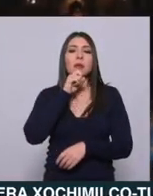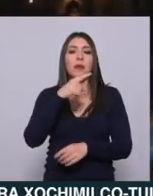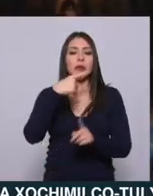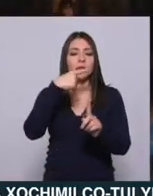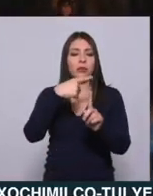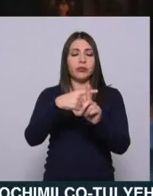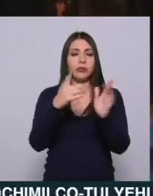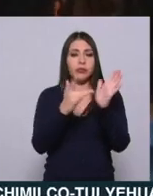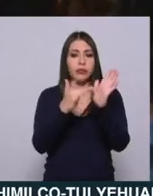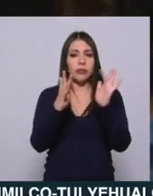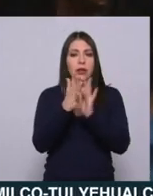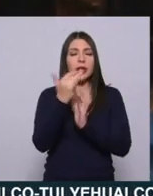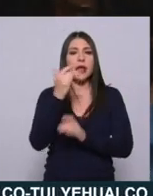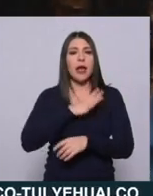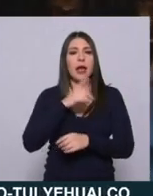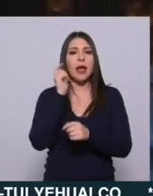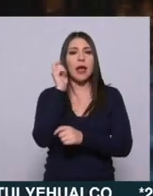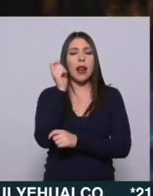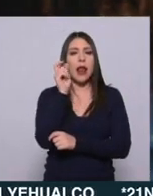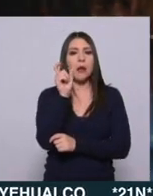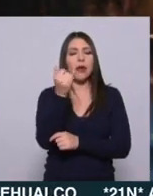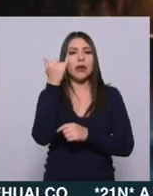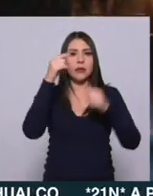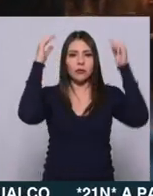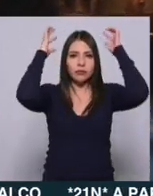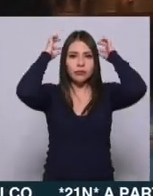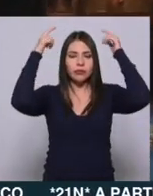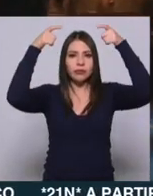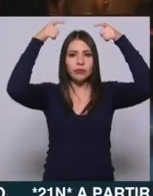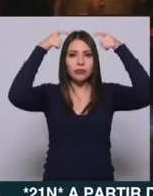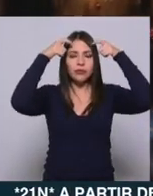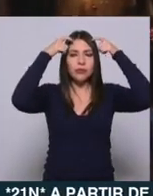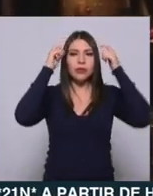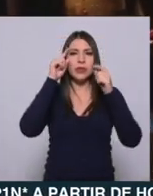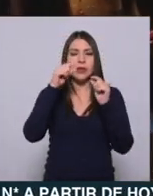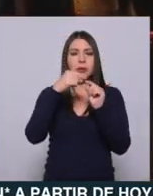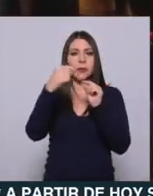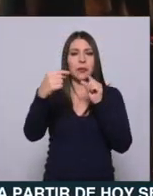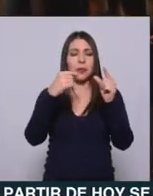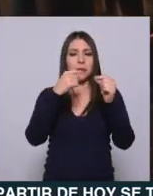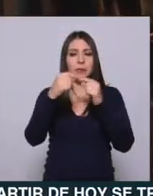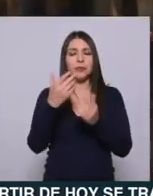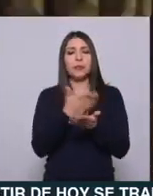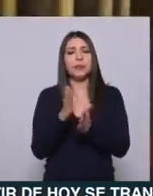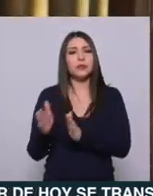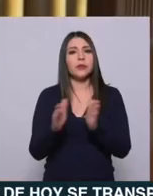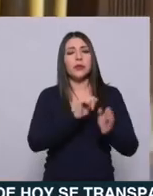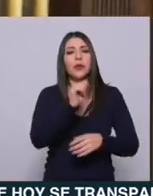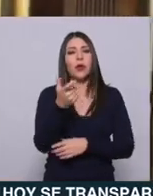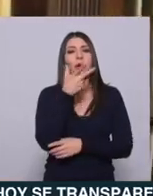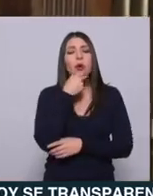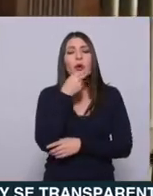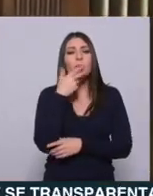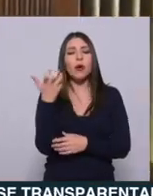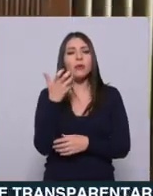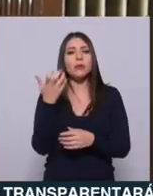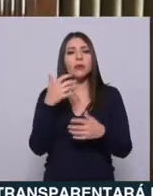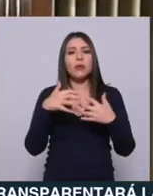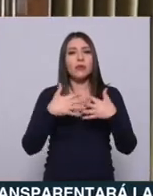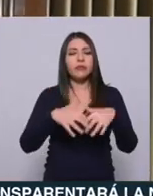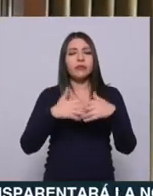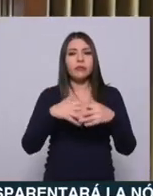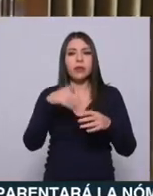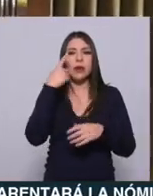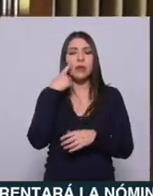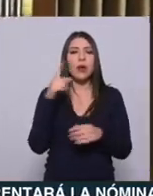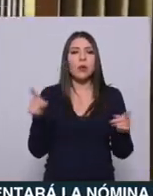de la corona de espinas. El órgano principal de la catedral fue realizado por Aristide, que es considerado como uno de los fabricantes de órganos más